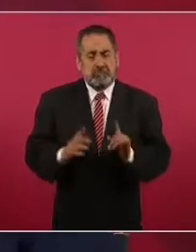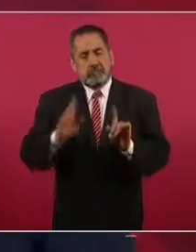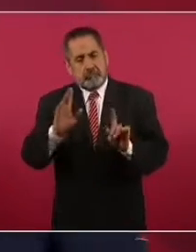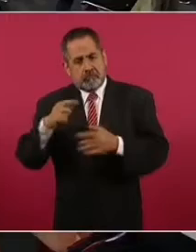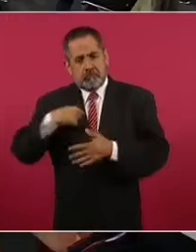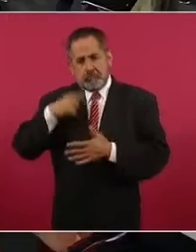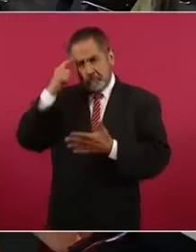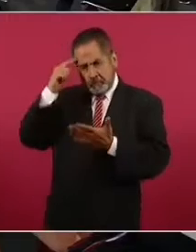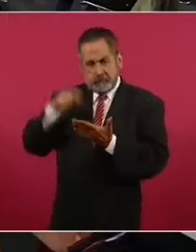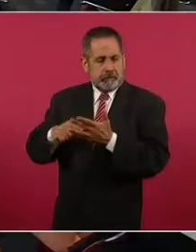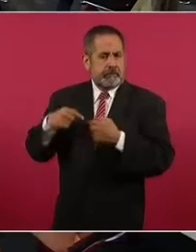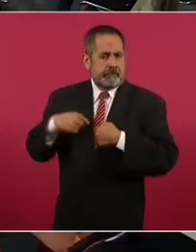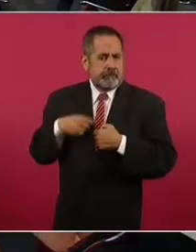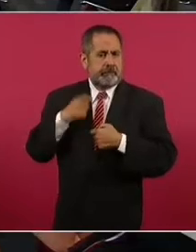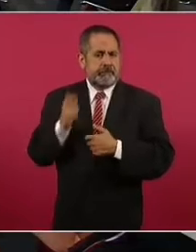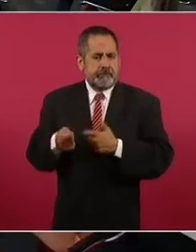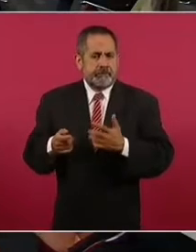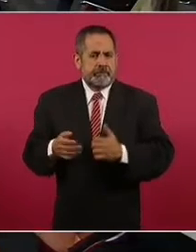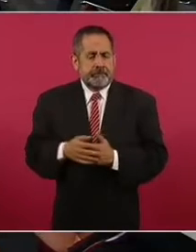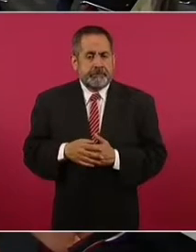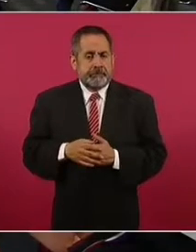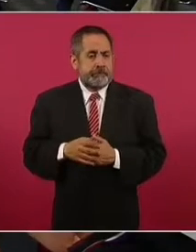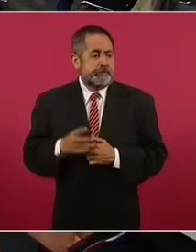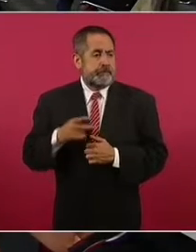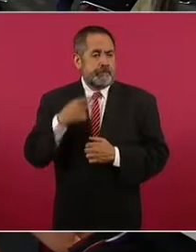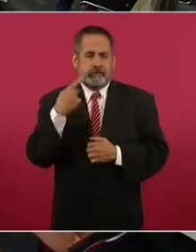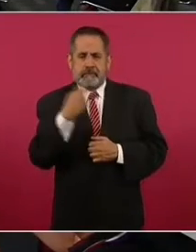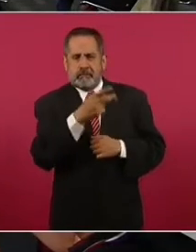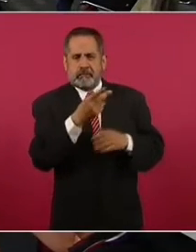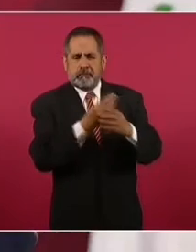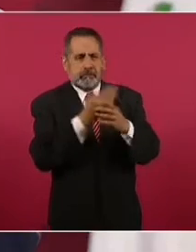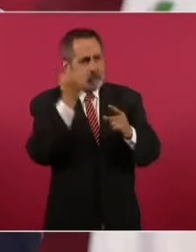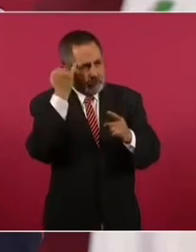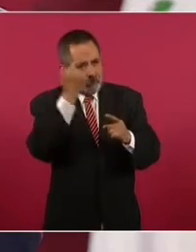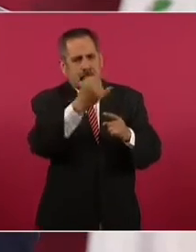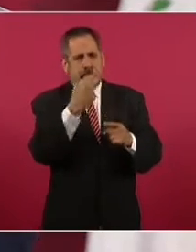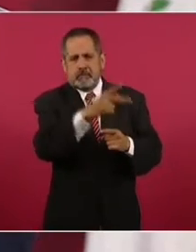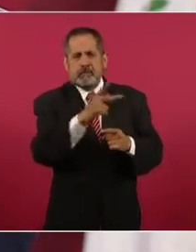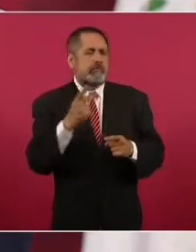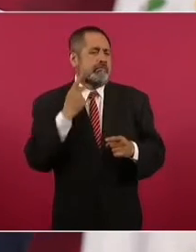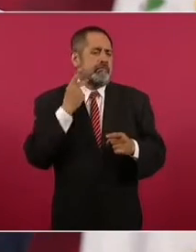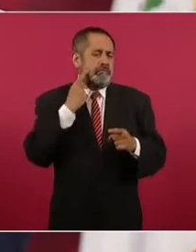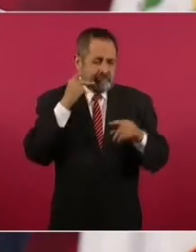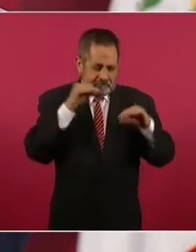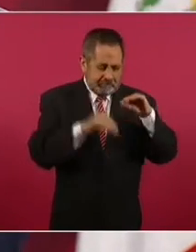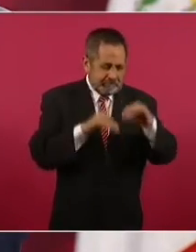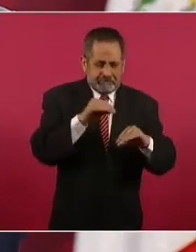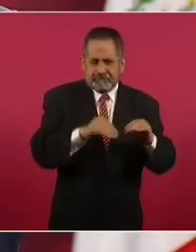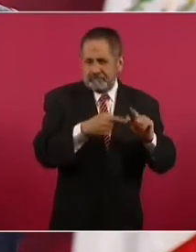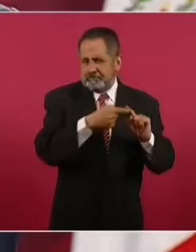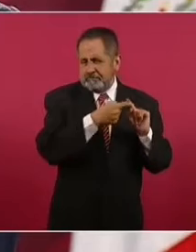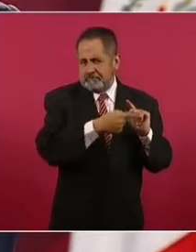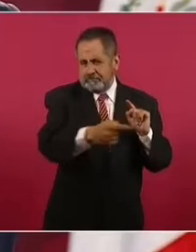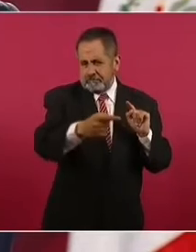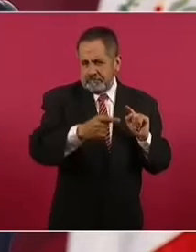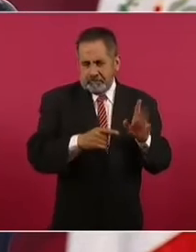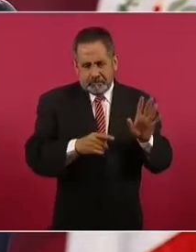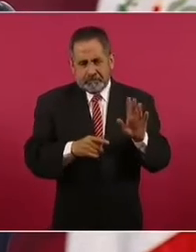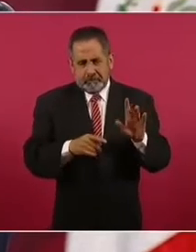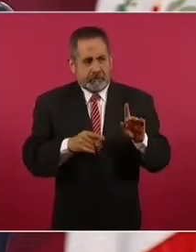Lo que creo es que esa política que ellos